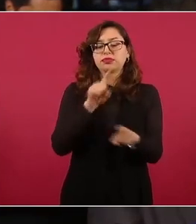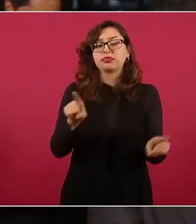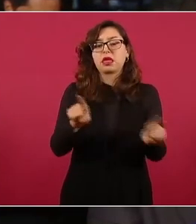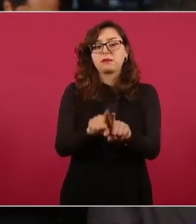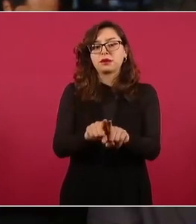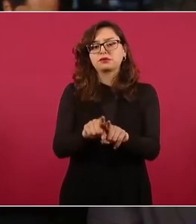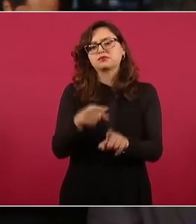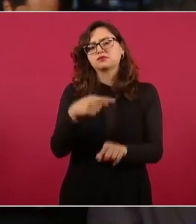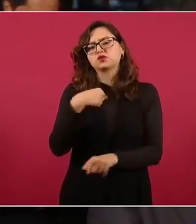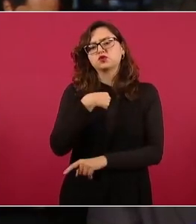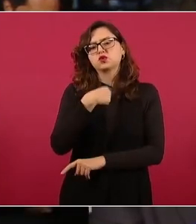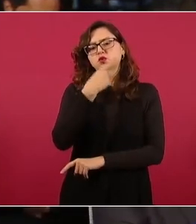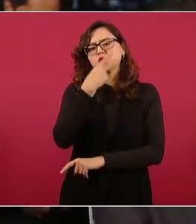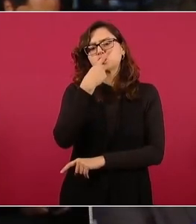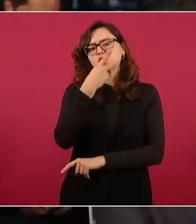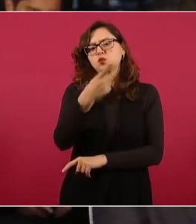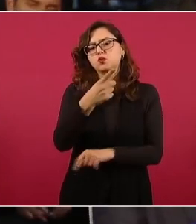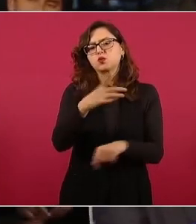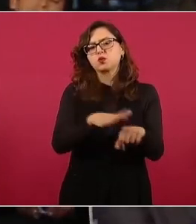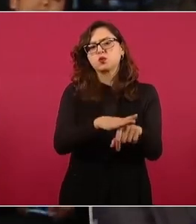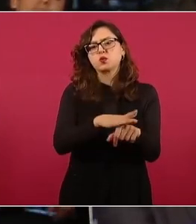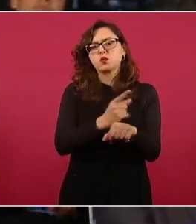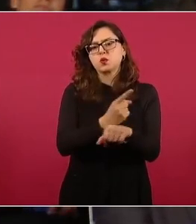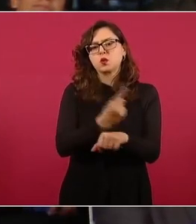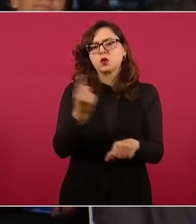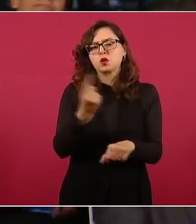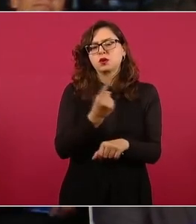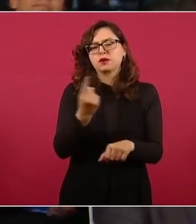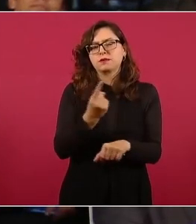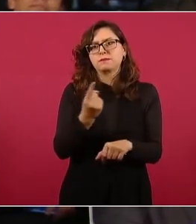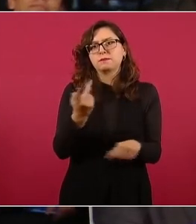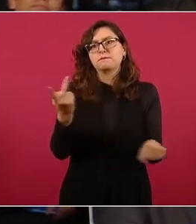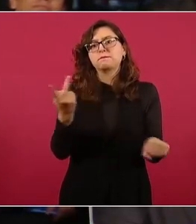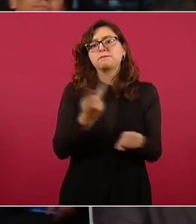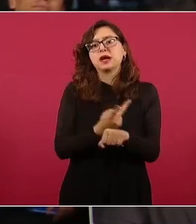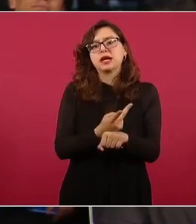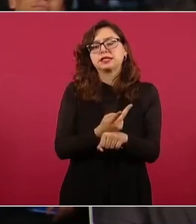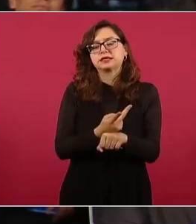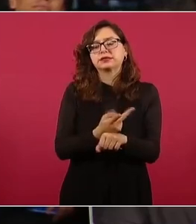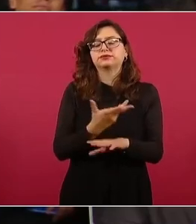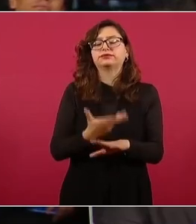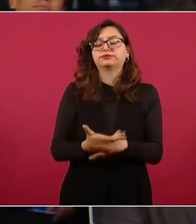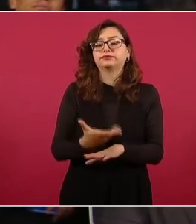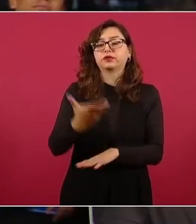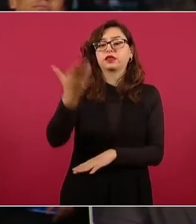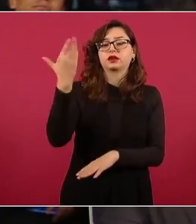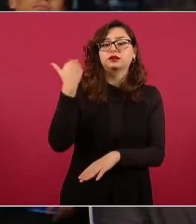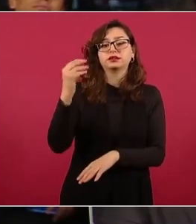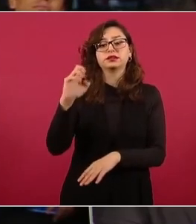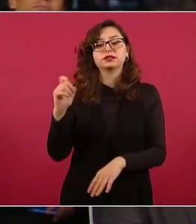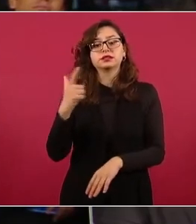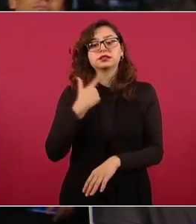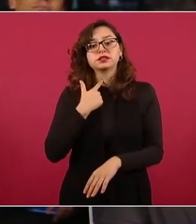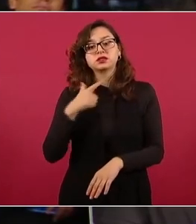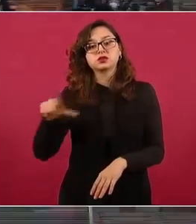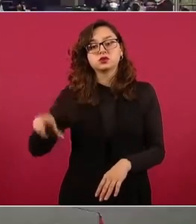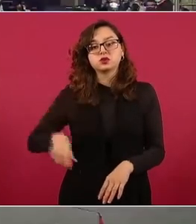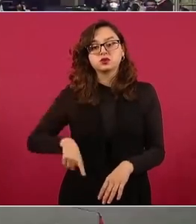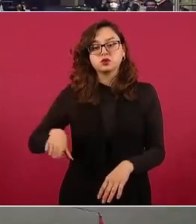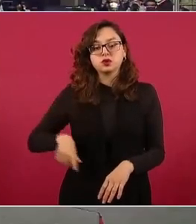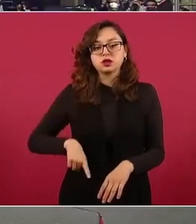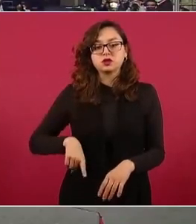pasados gobiernos se hizo, bueno, en los últimos gobiernos se hizo un muy mal uso de los